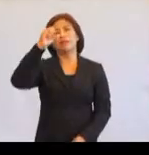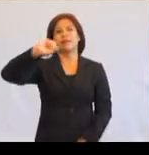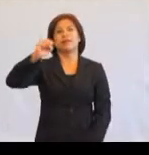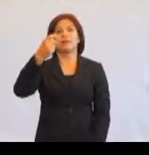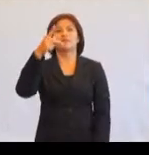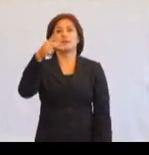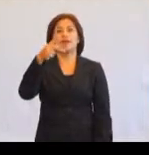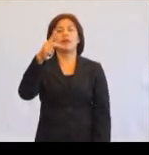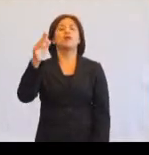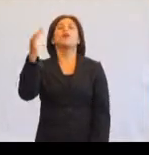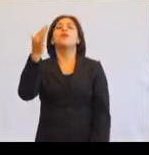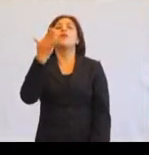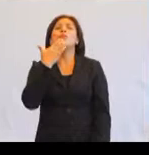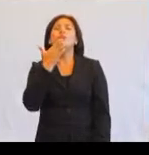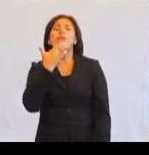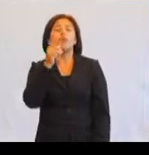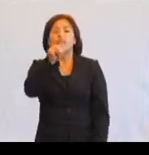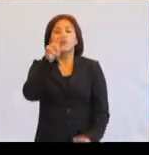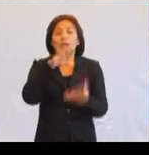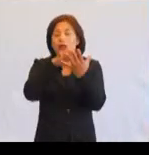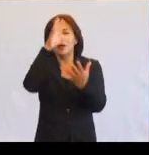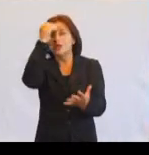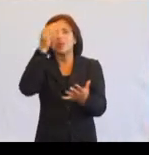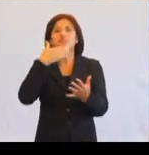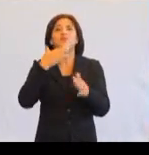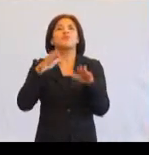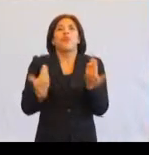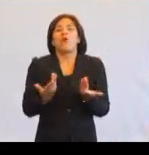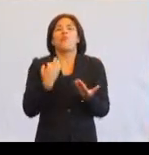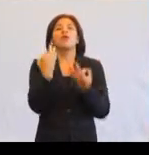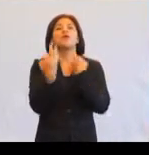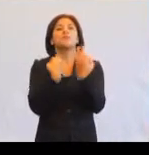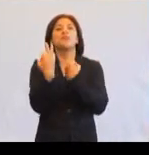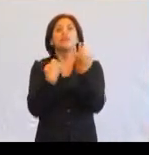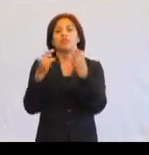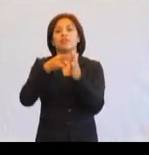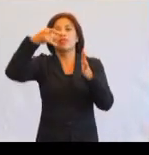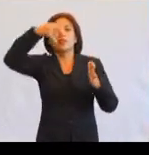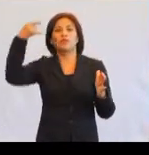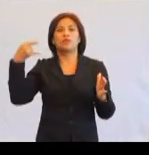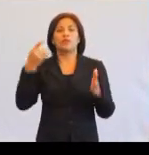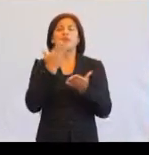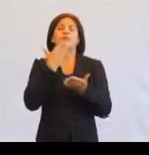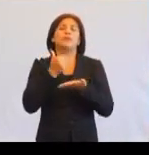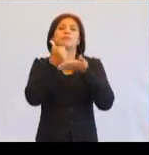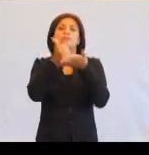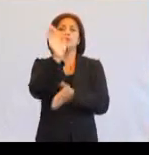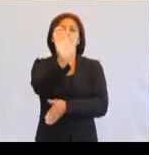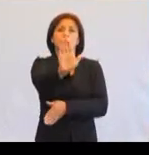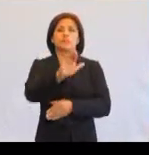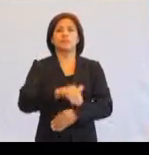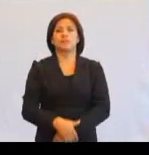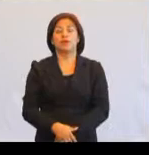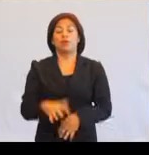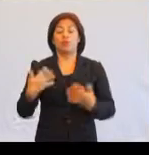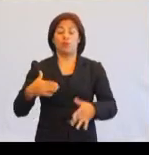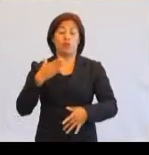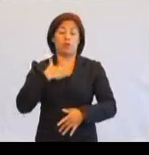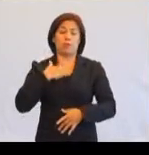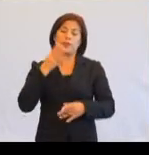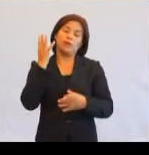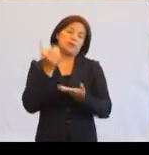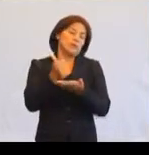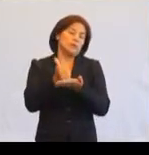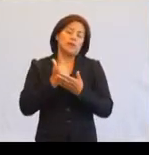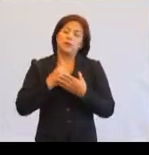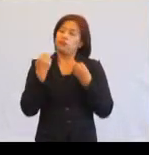¿Qué me podría decir usted de esta cuestión del Skype para usted? ¿Cómo es más bien esto de la tecnología para usted? ¿Cómo le ha ayudado en su vida? Ay,